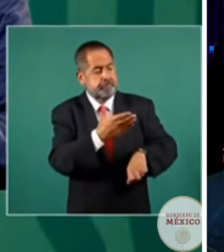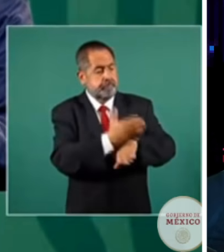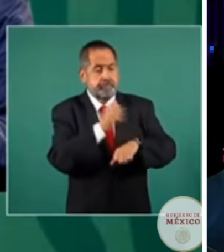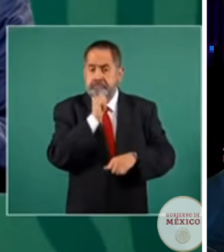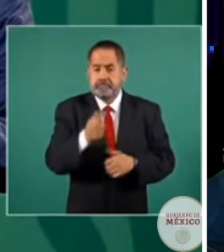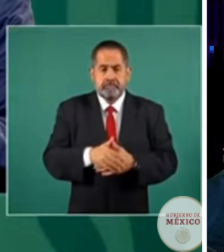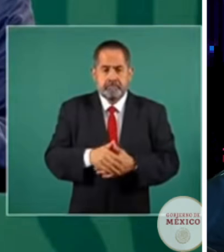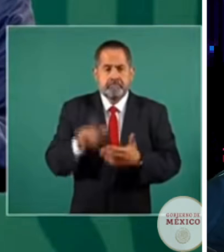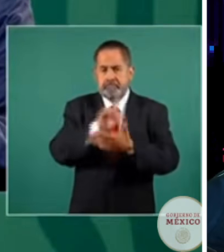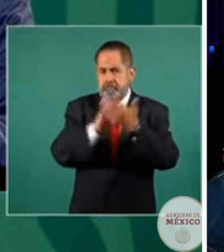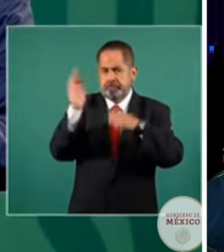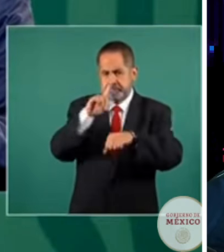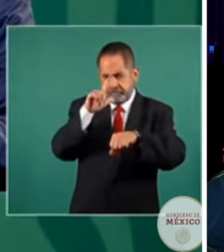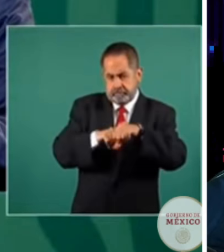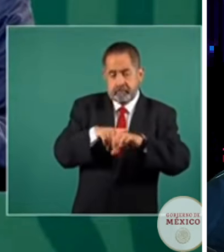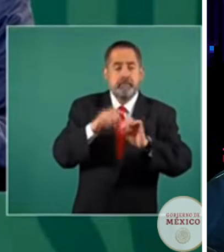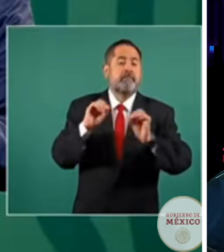fuero federal,